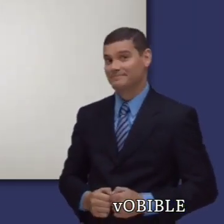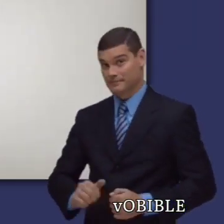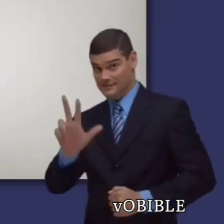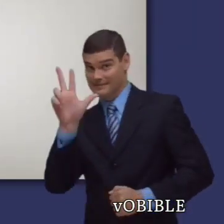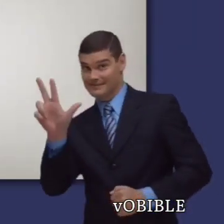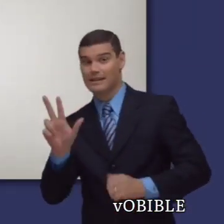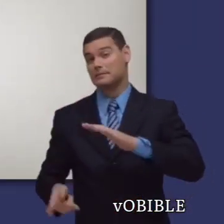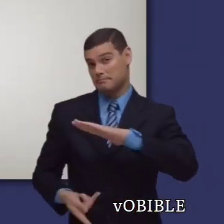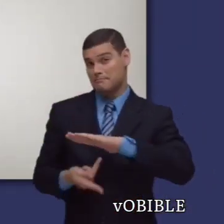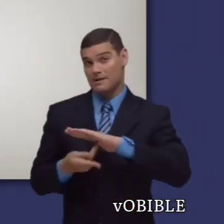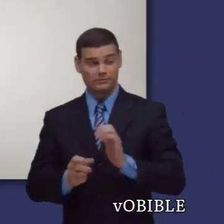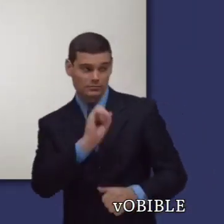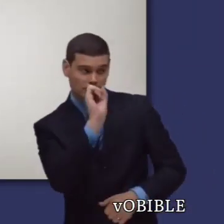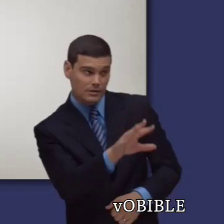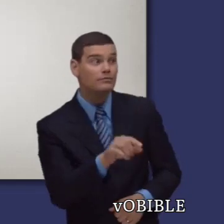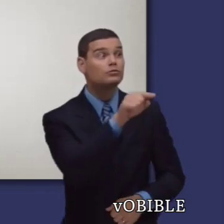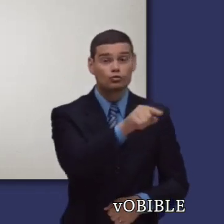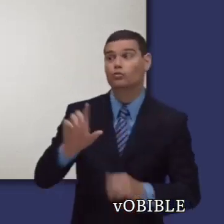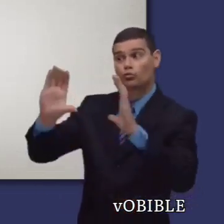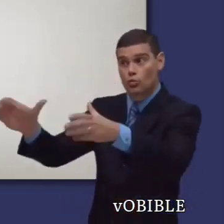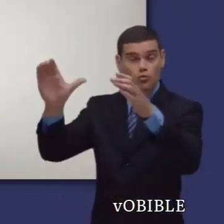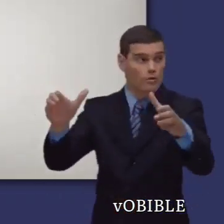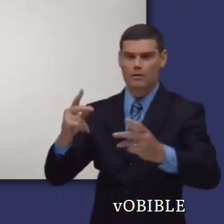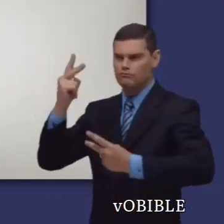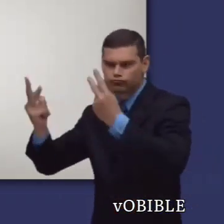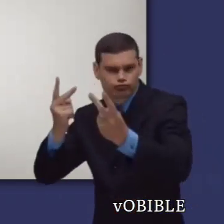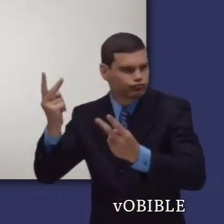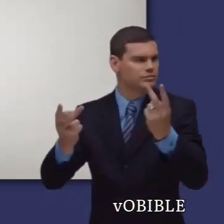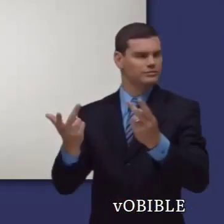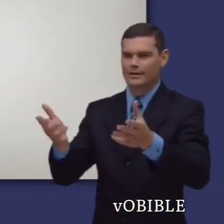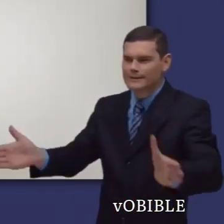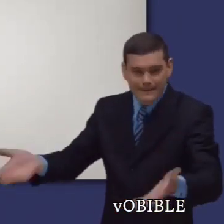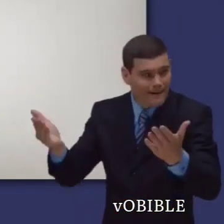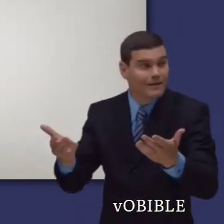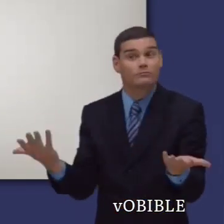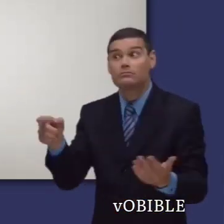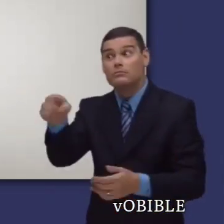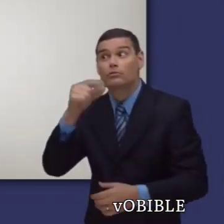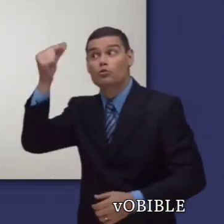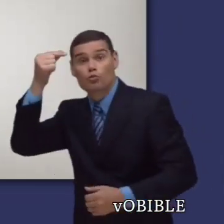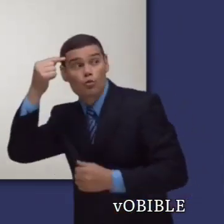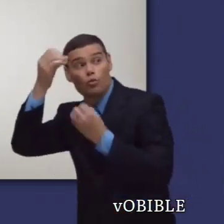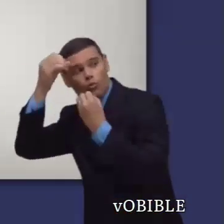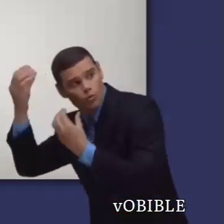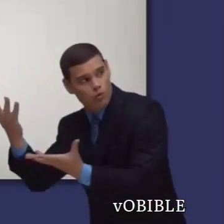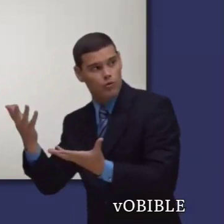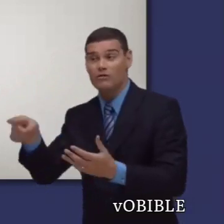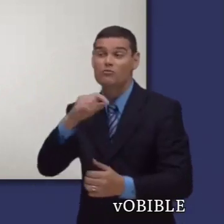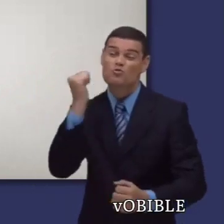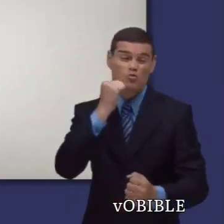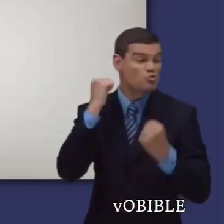En el capítulo 3, Pablo le dice a Tito que recuerde a los cristianos de Creta que obedezcan a las autoridades, que